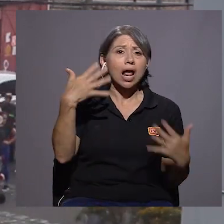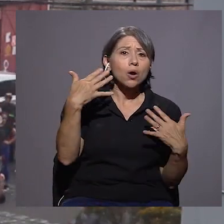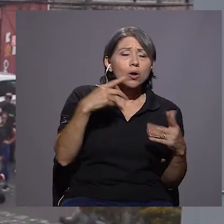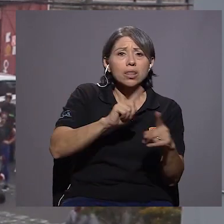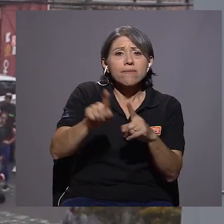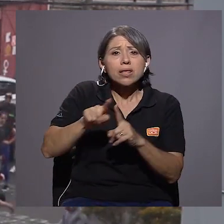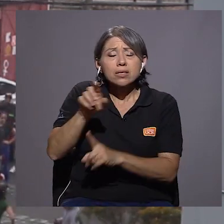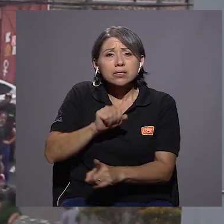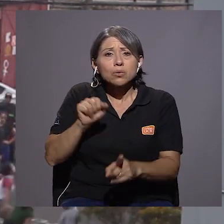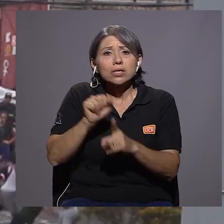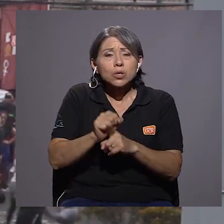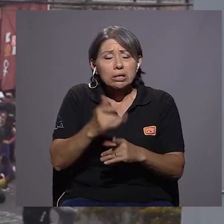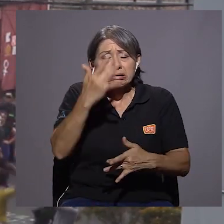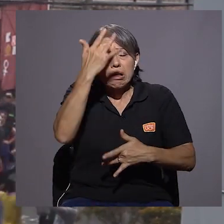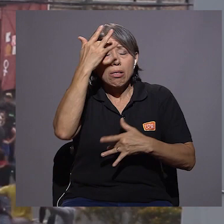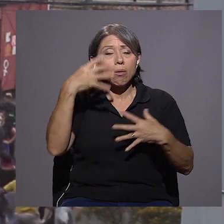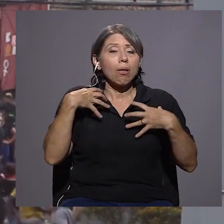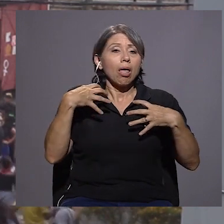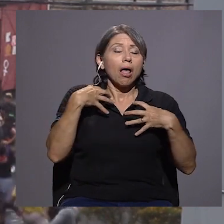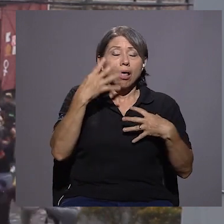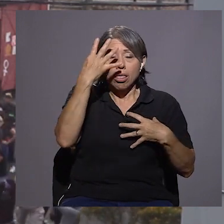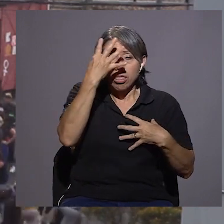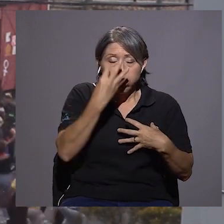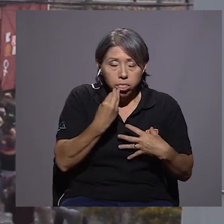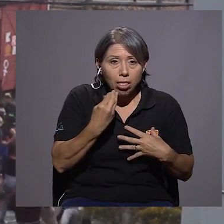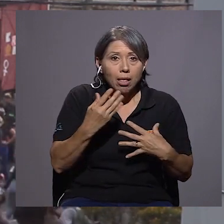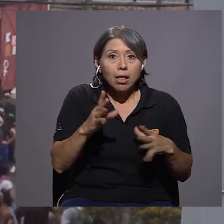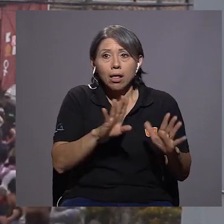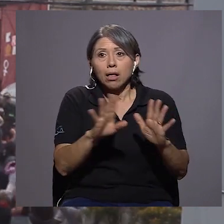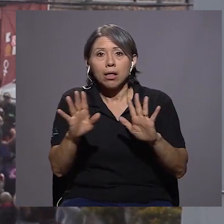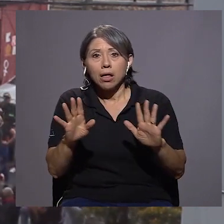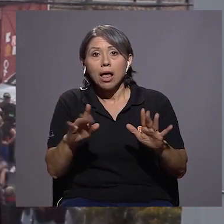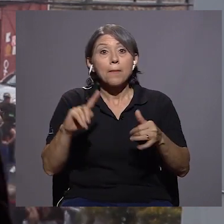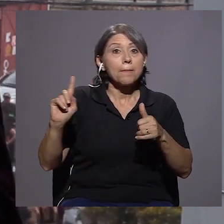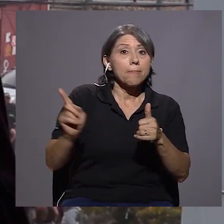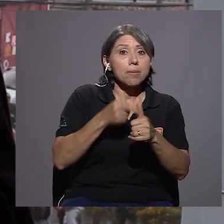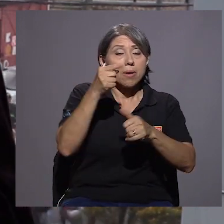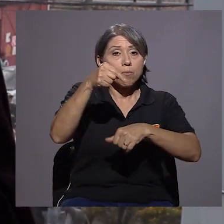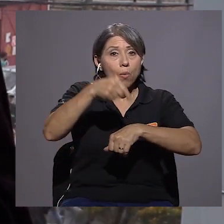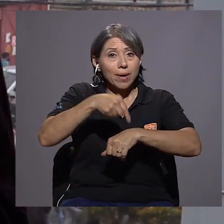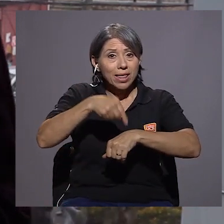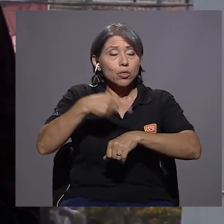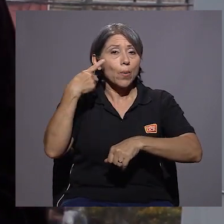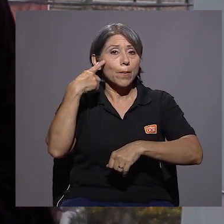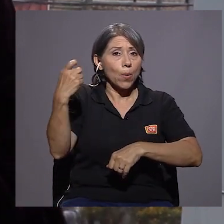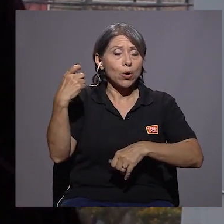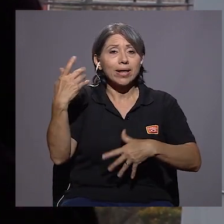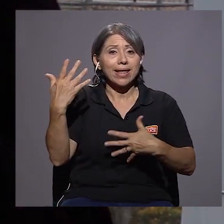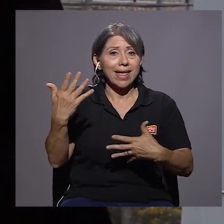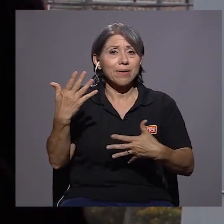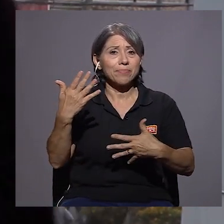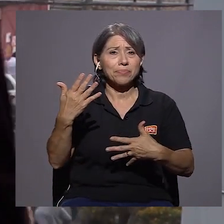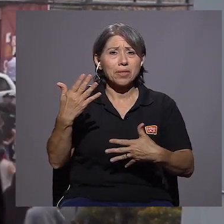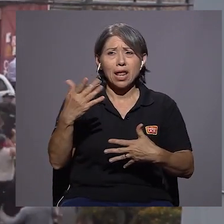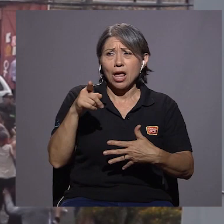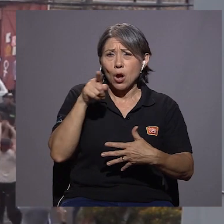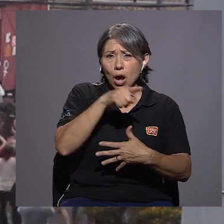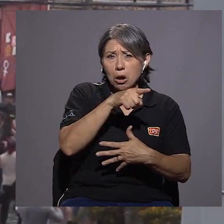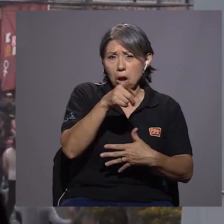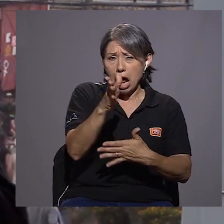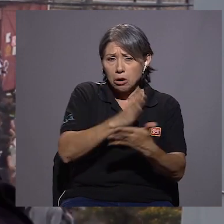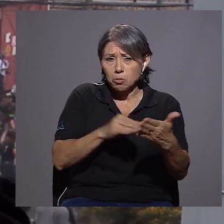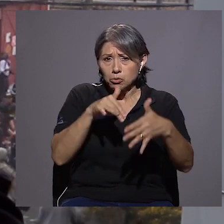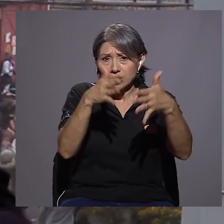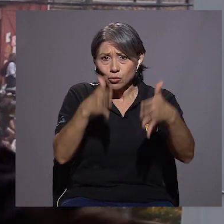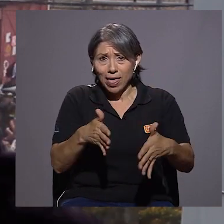calor y diferentes condiciones, ataques de asma, insomnio, alertas, el primer momento fue porque unas